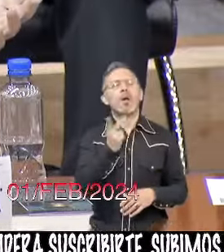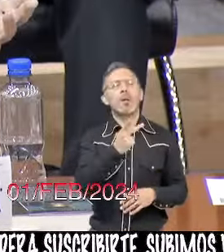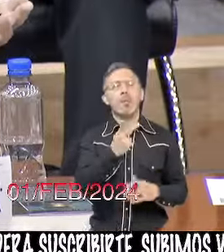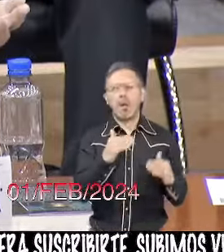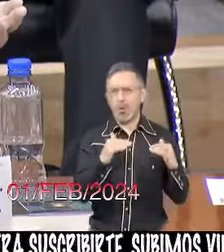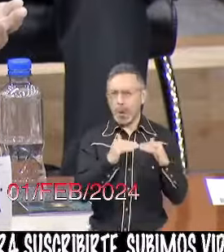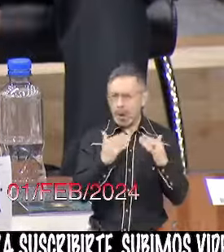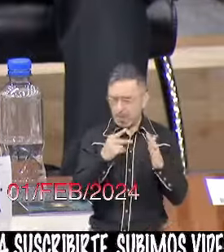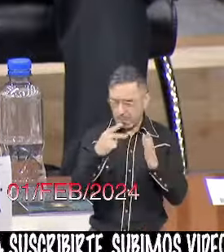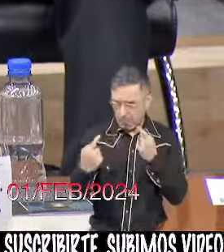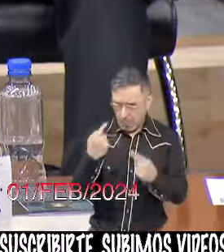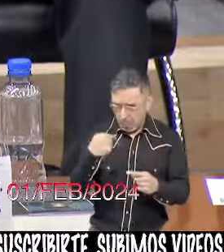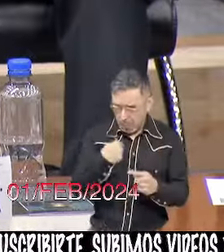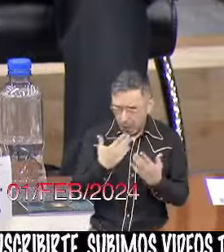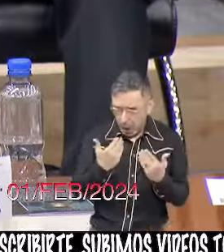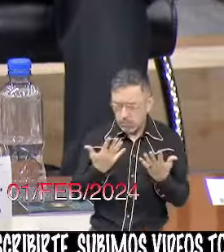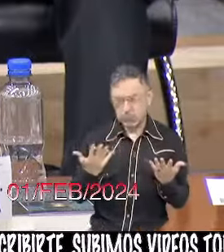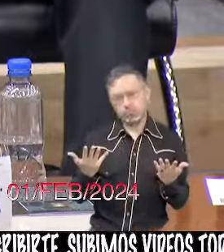así.